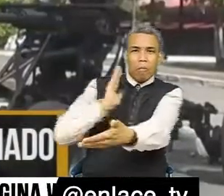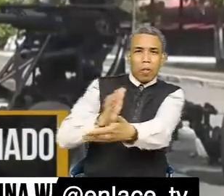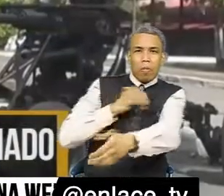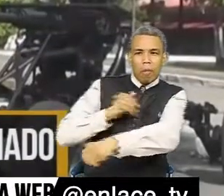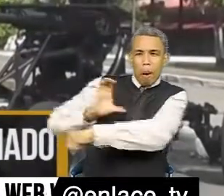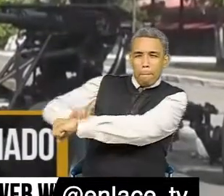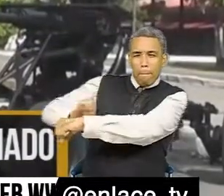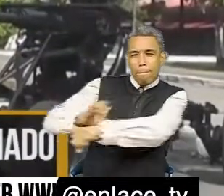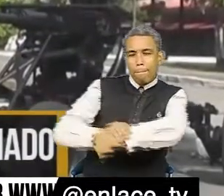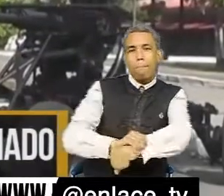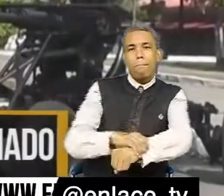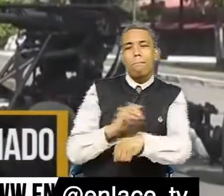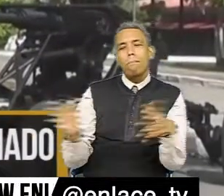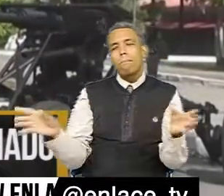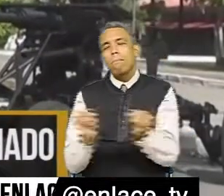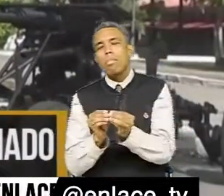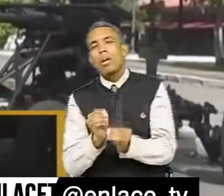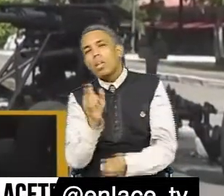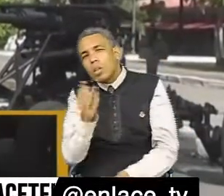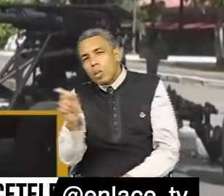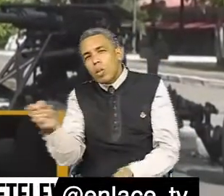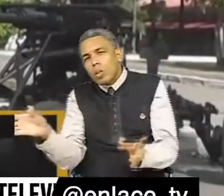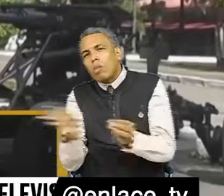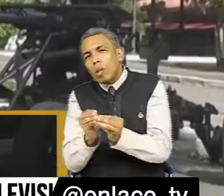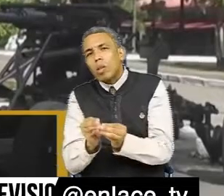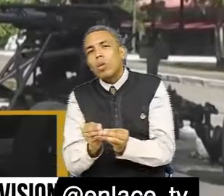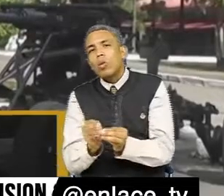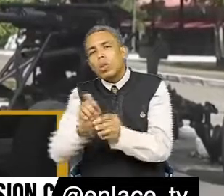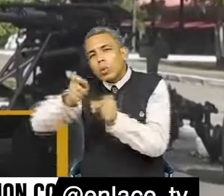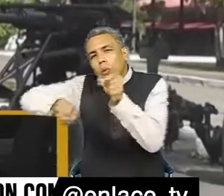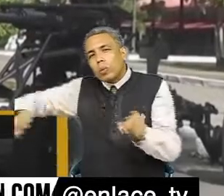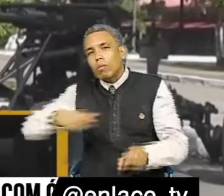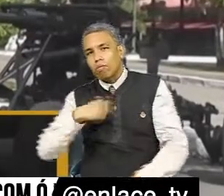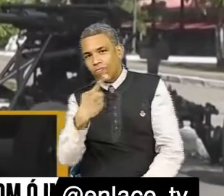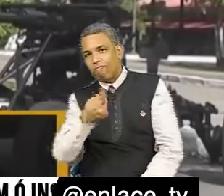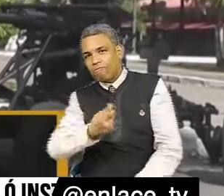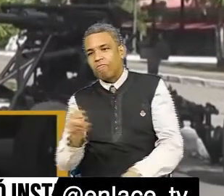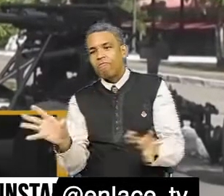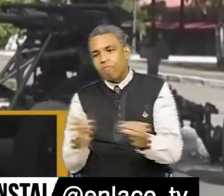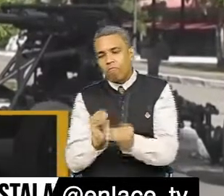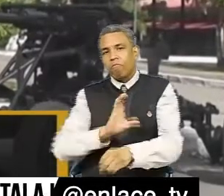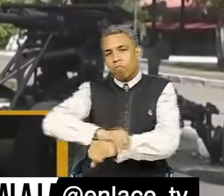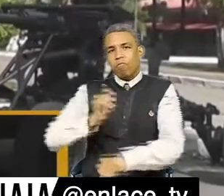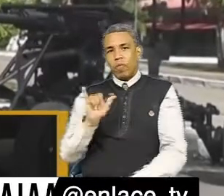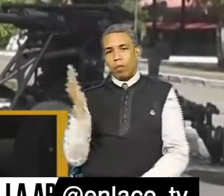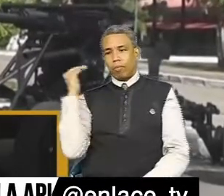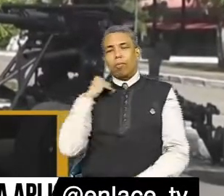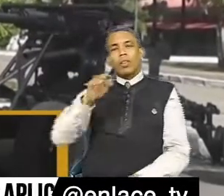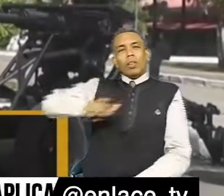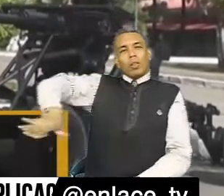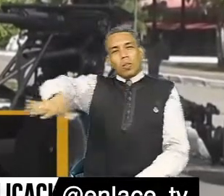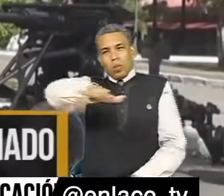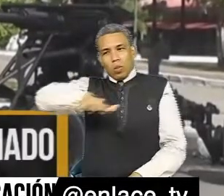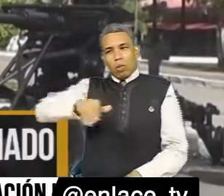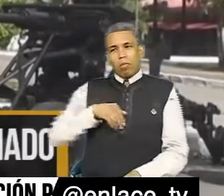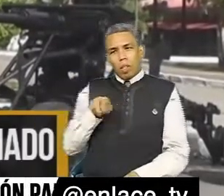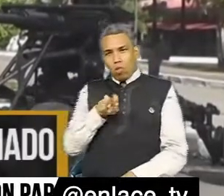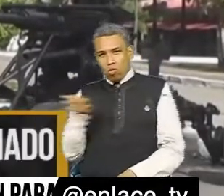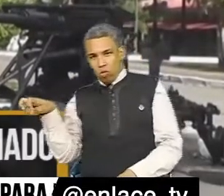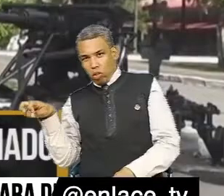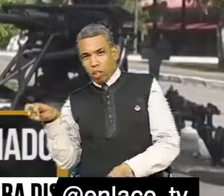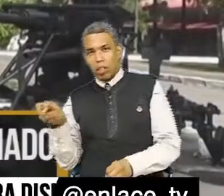frente de guerra se desprenden dos sus regiones la su región sur norte y la sur región sur sur la su